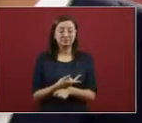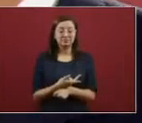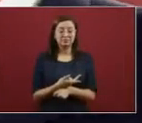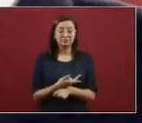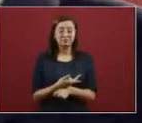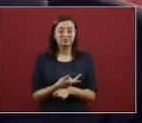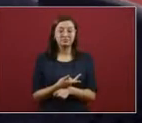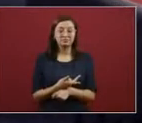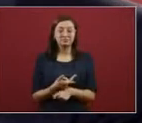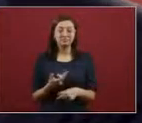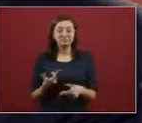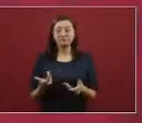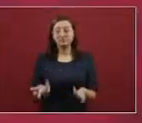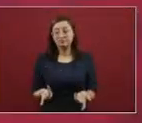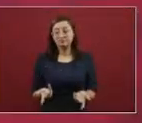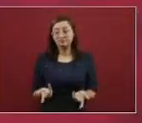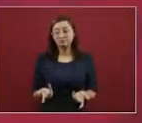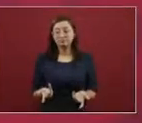políticos